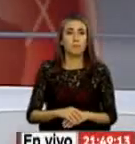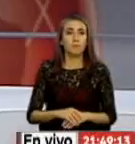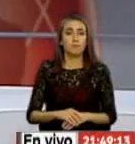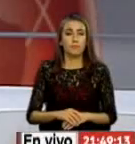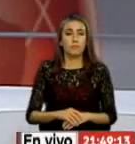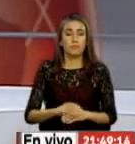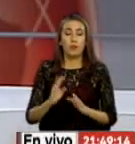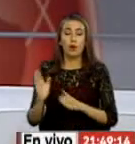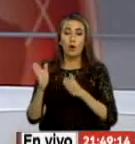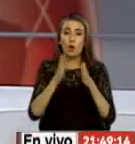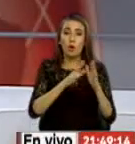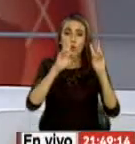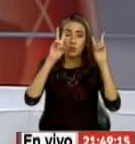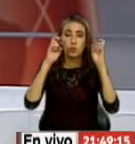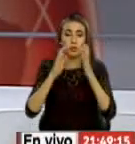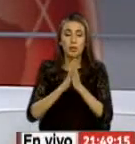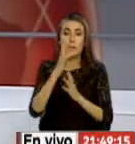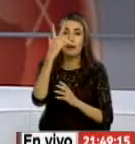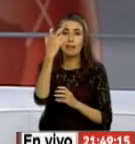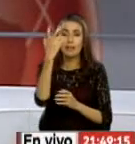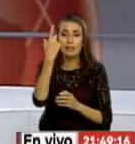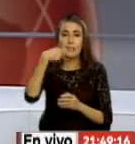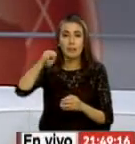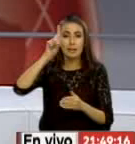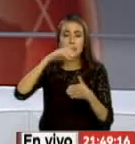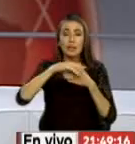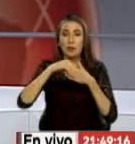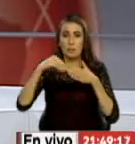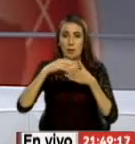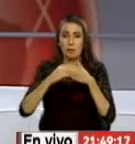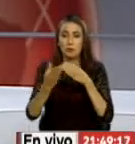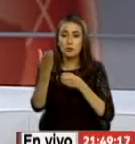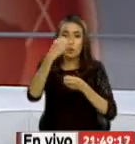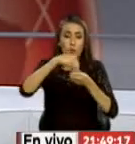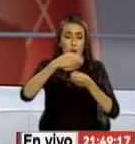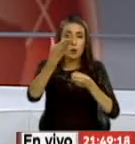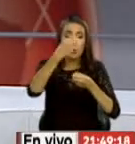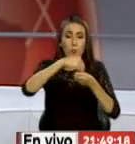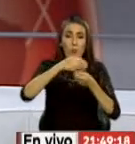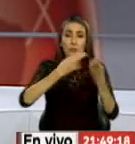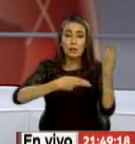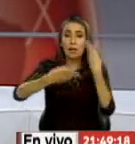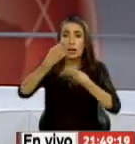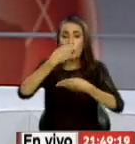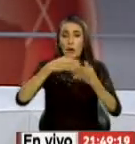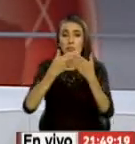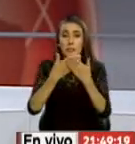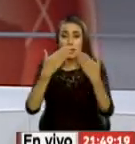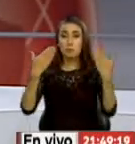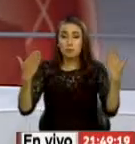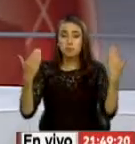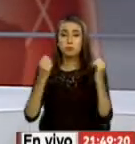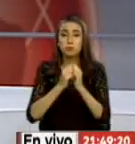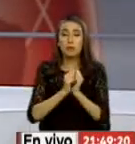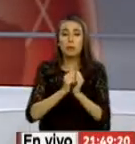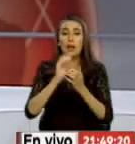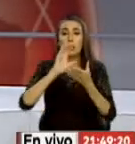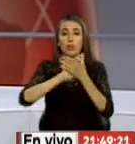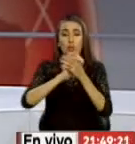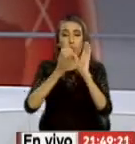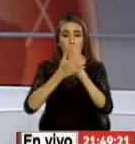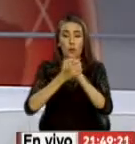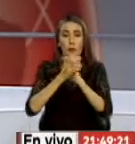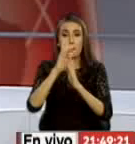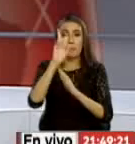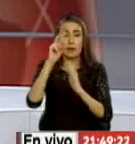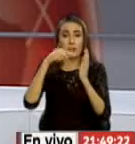En otro tema, les contamos que 13 millones de dólares tiene previsto recaudar Inmobiliar contra la subasta de bienes inmuebles correspondiente a noviembre de